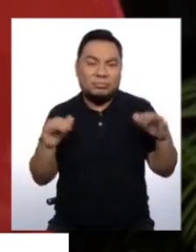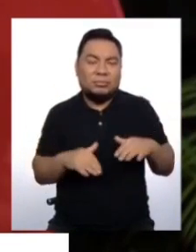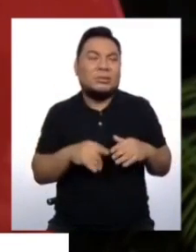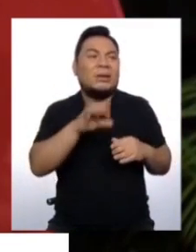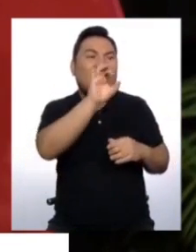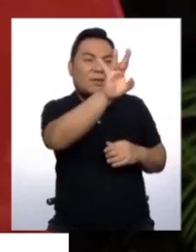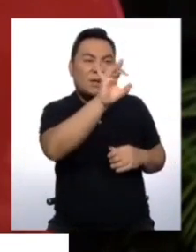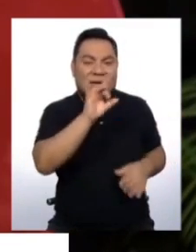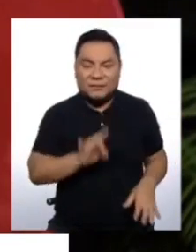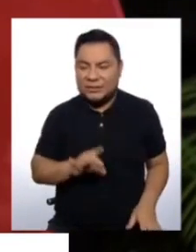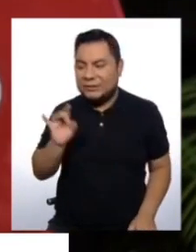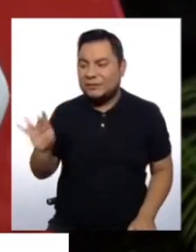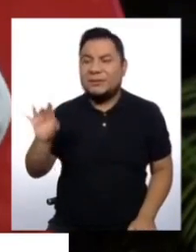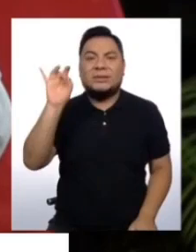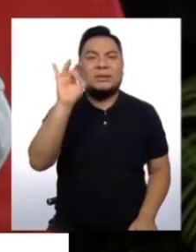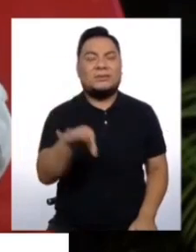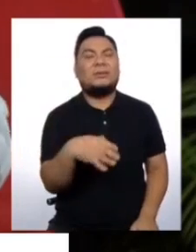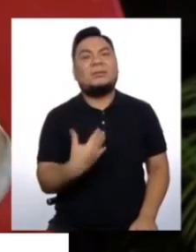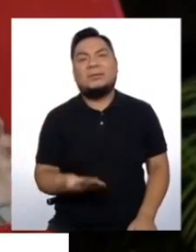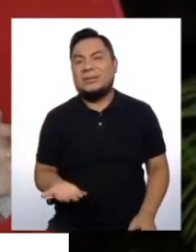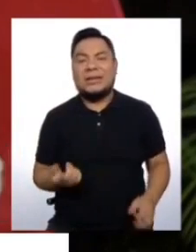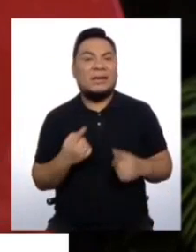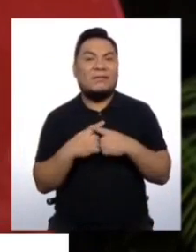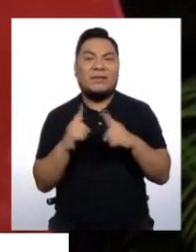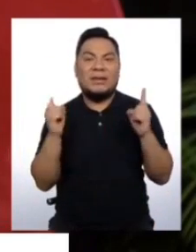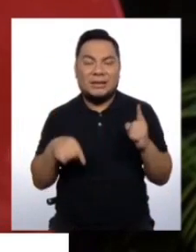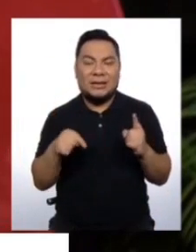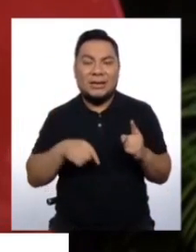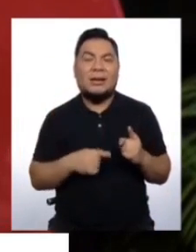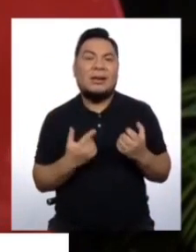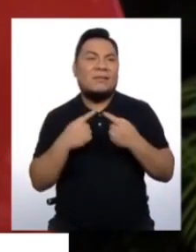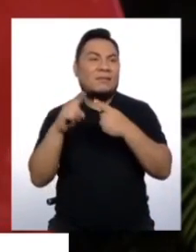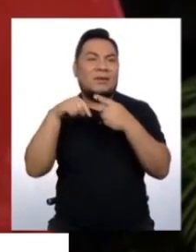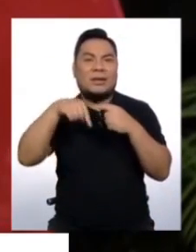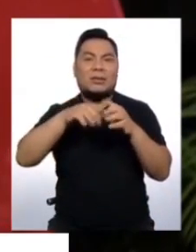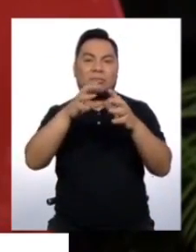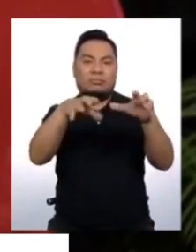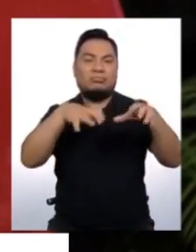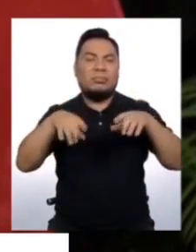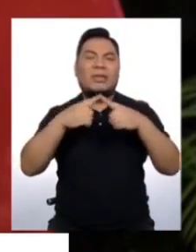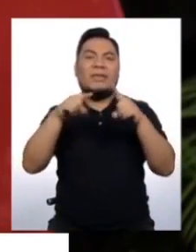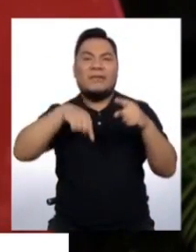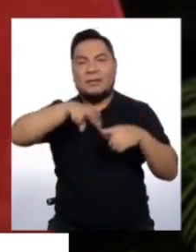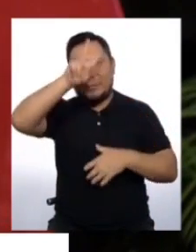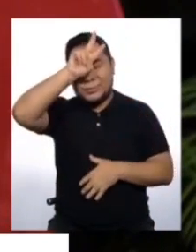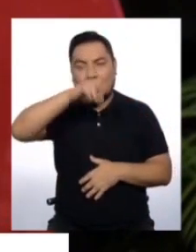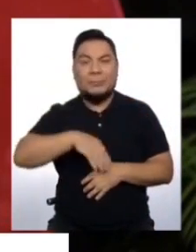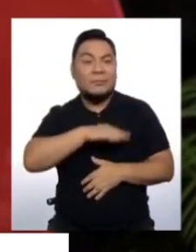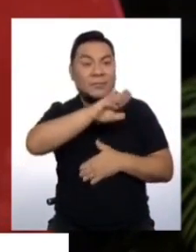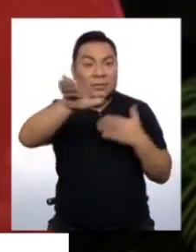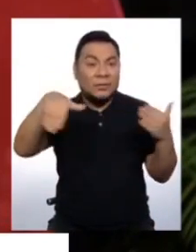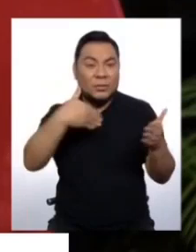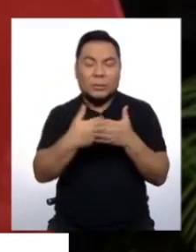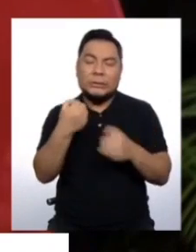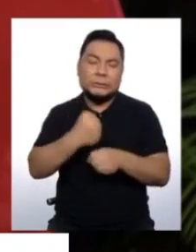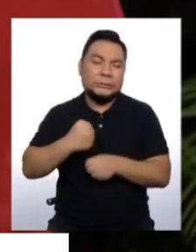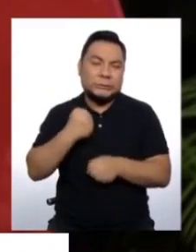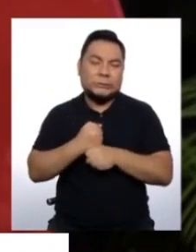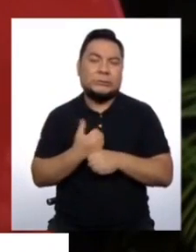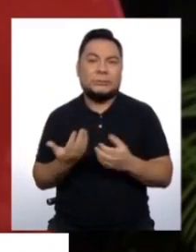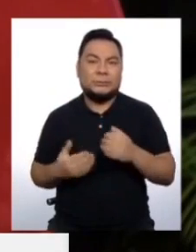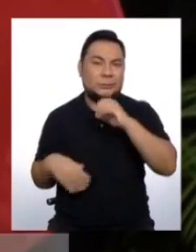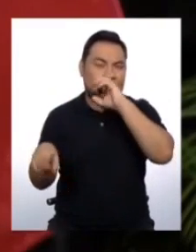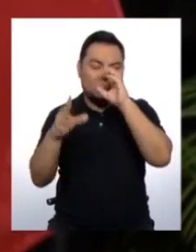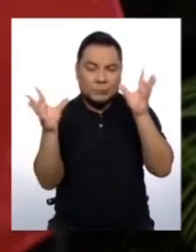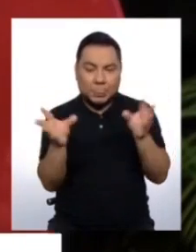complejidad es un caso especial. Todo eso tenemos que trabajarlo de manera integral.